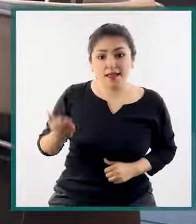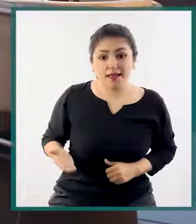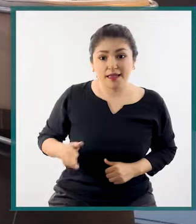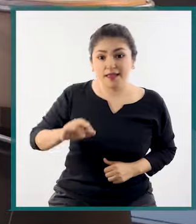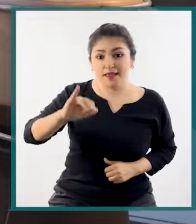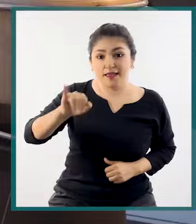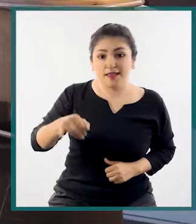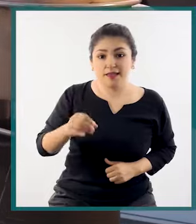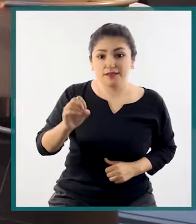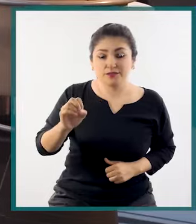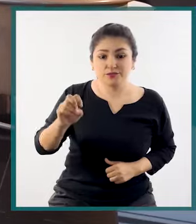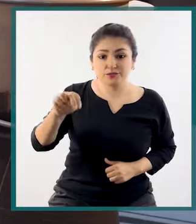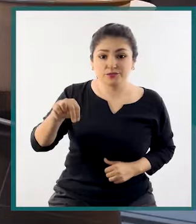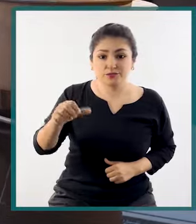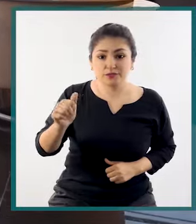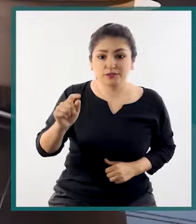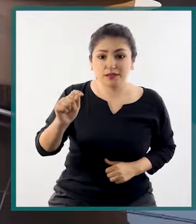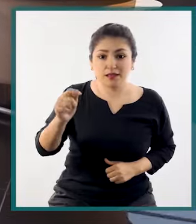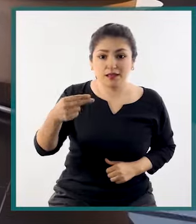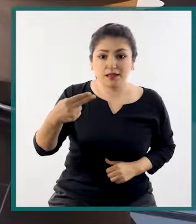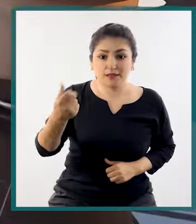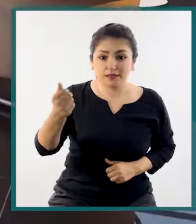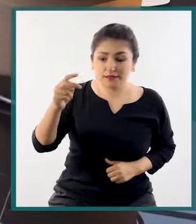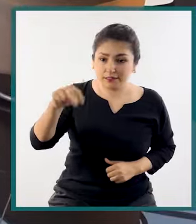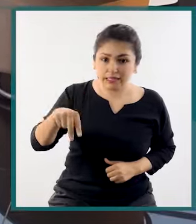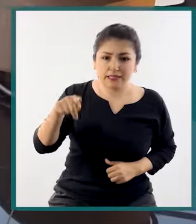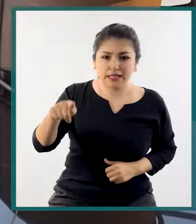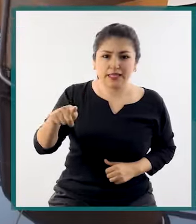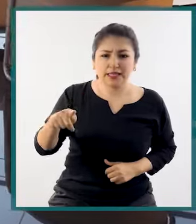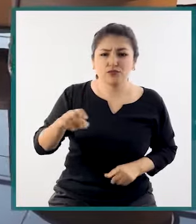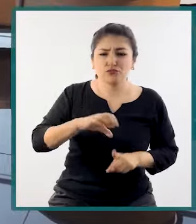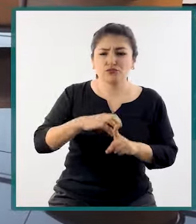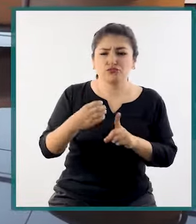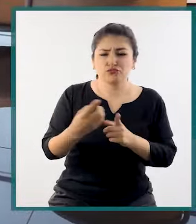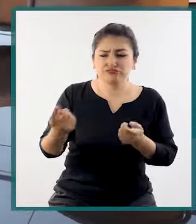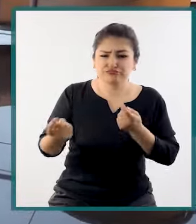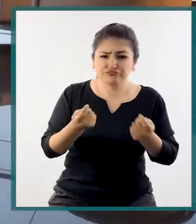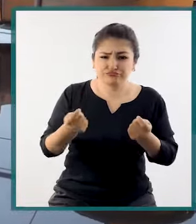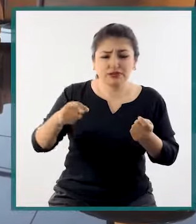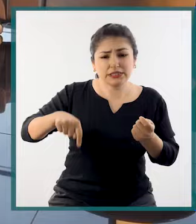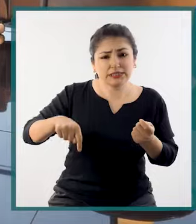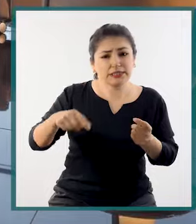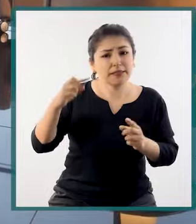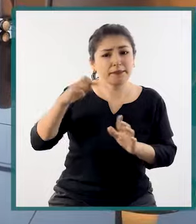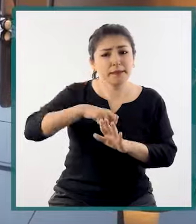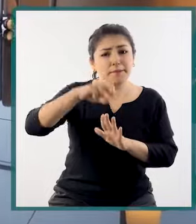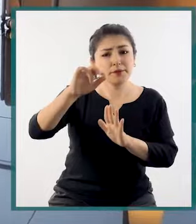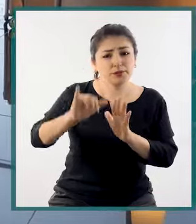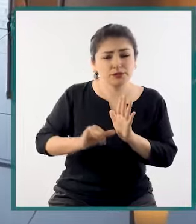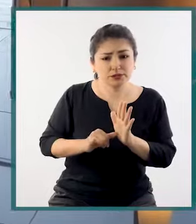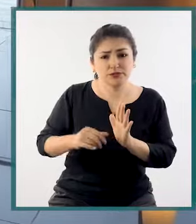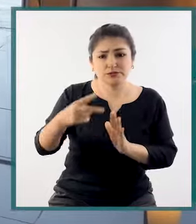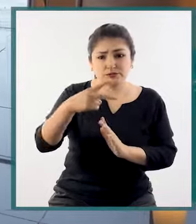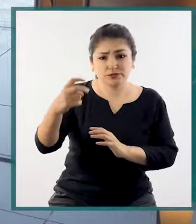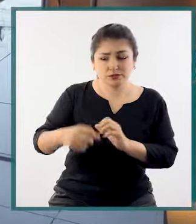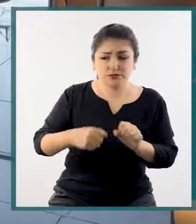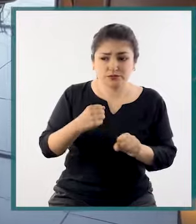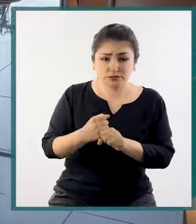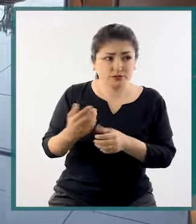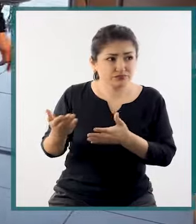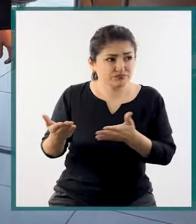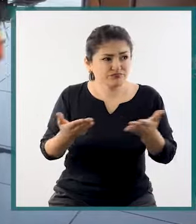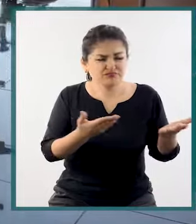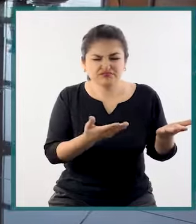Estamos con Jonathan Garvay, gestor cultural del Proyecto Especial Bicentenario, y aquí nos va a contar un poco sobre los personajes muy representativos de